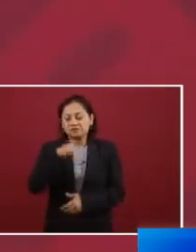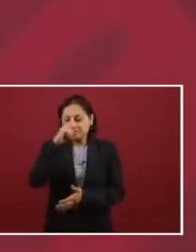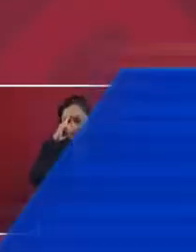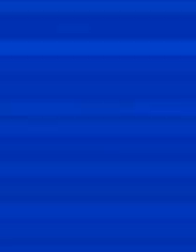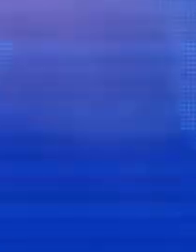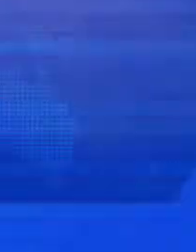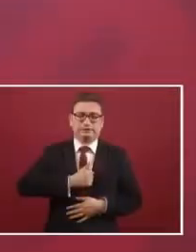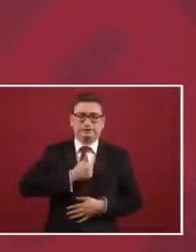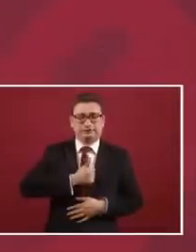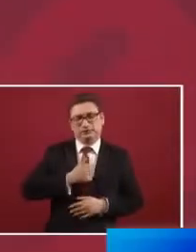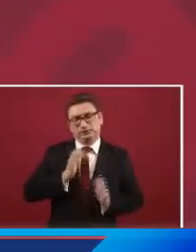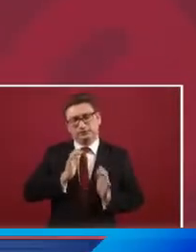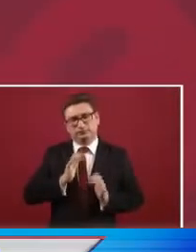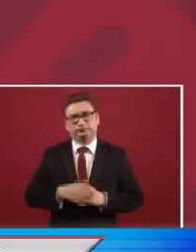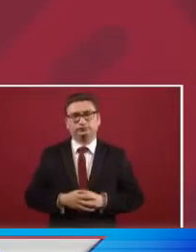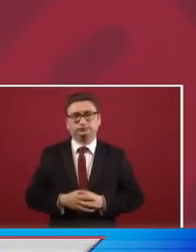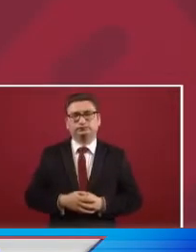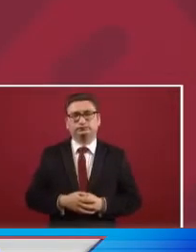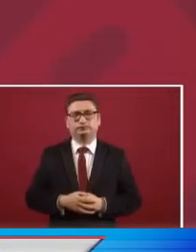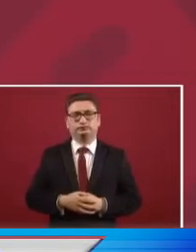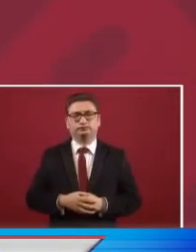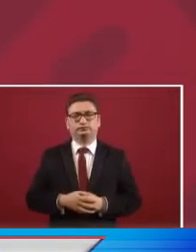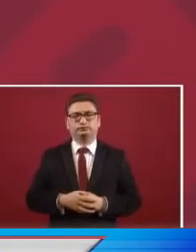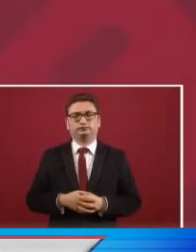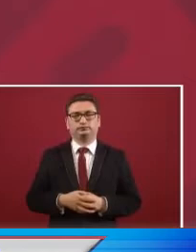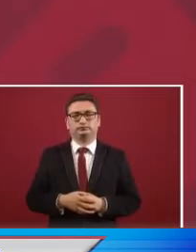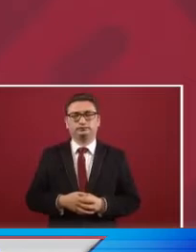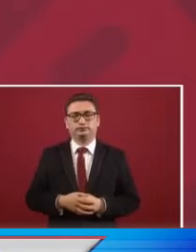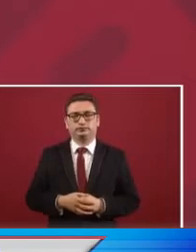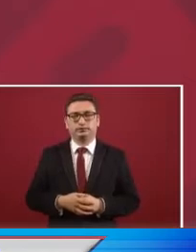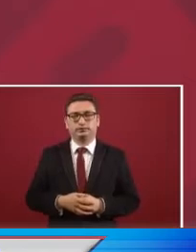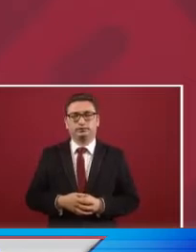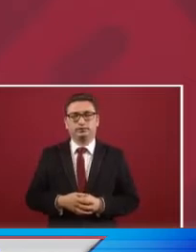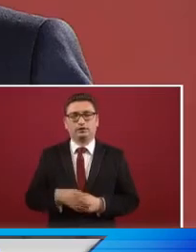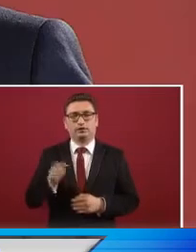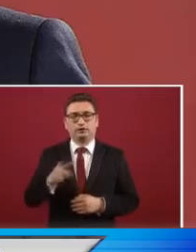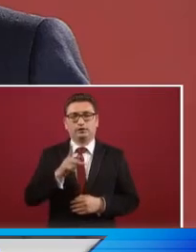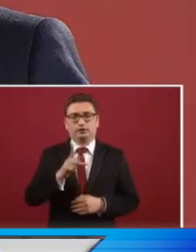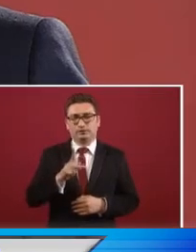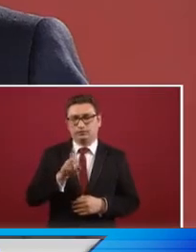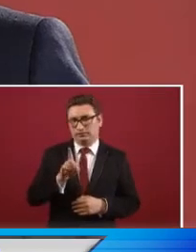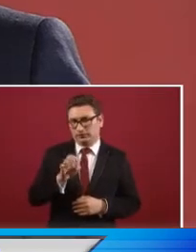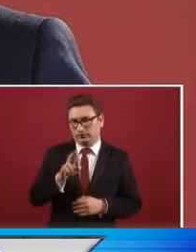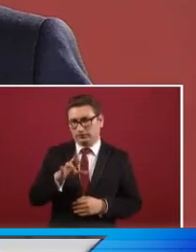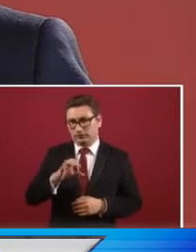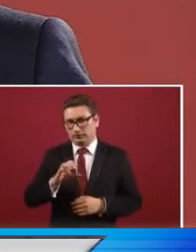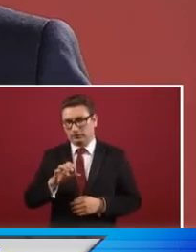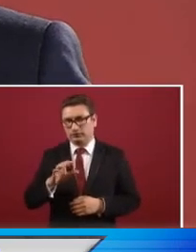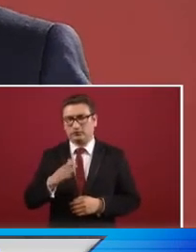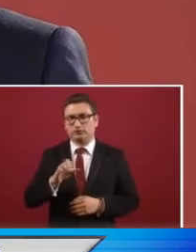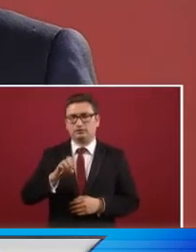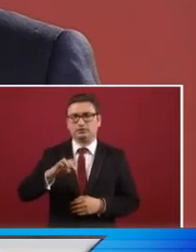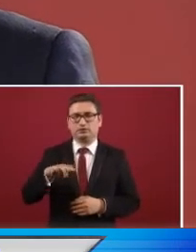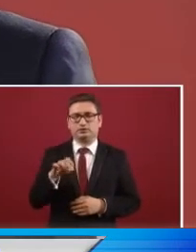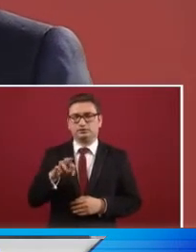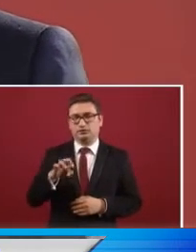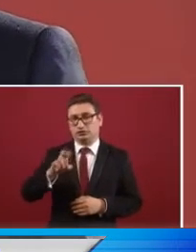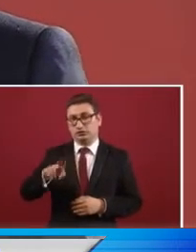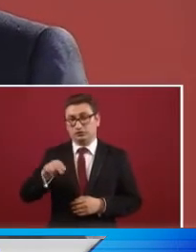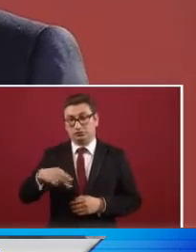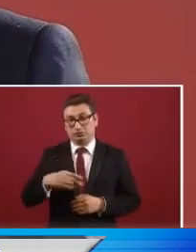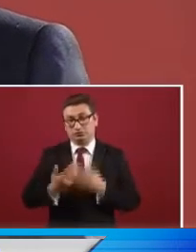hechos. Renuncia de Pedro Salmerón. Lamenta el presidente la renuncia de Pedro Salmerón por el comentario de